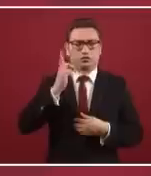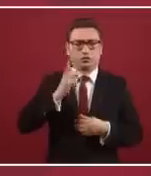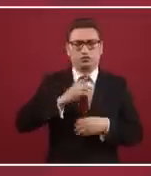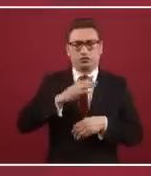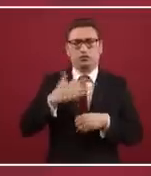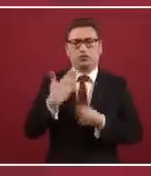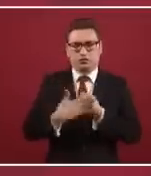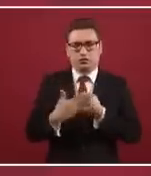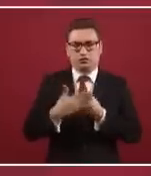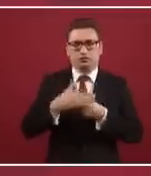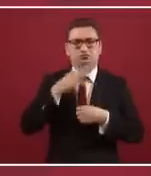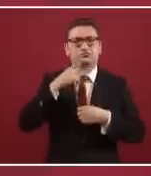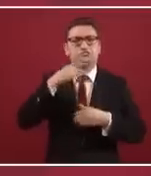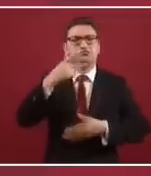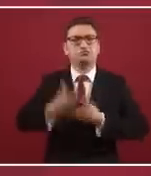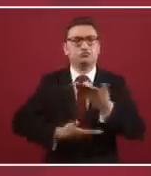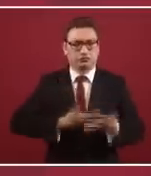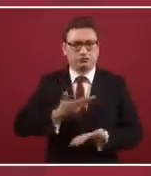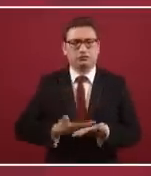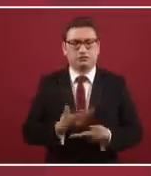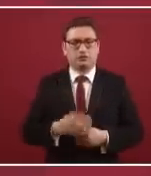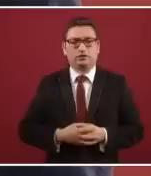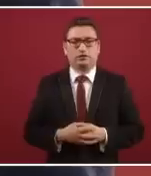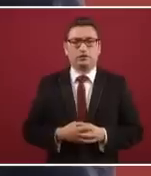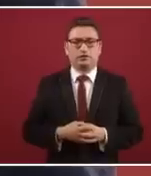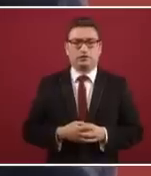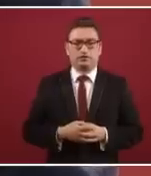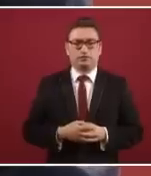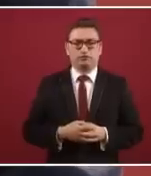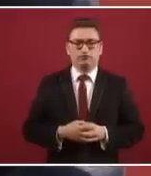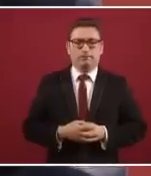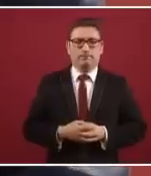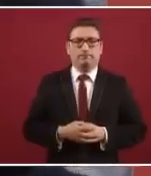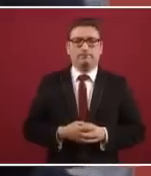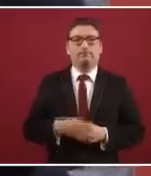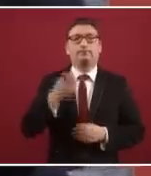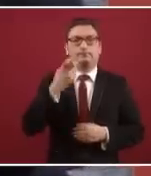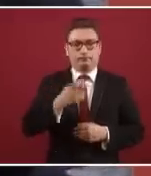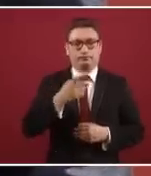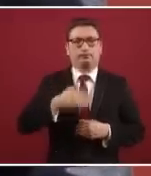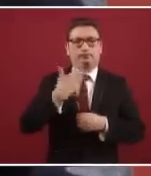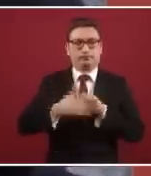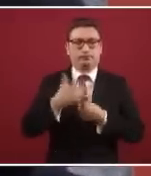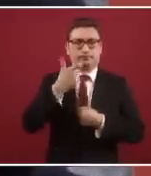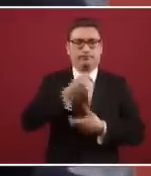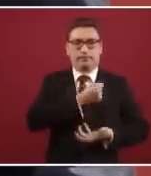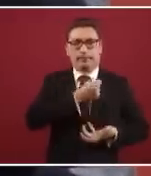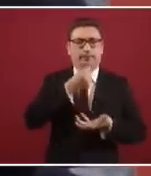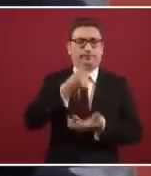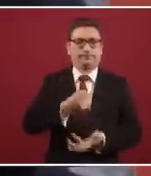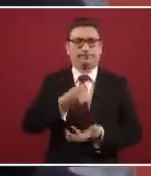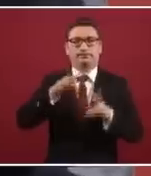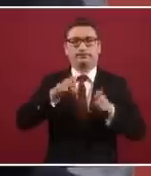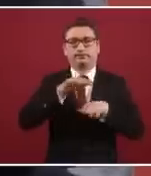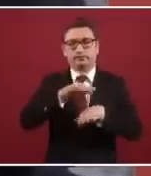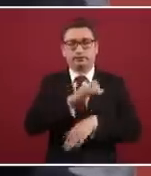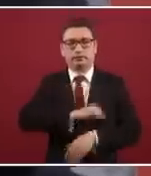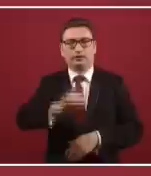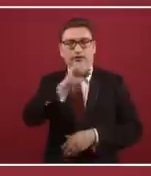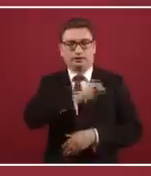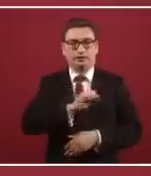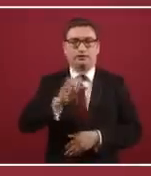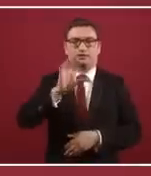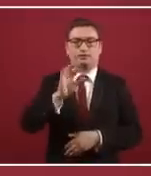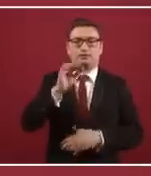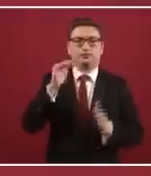mucho el servicio y por eso va a incrementarse el presupuesto de salud en 40